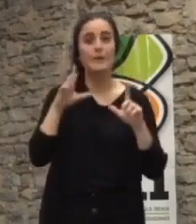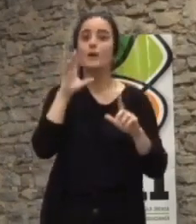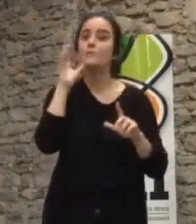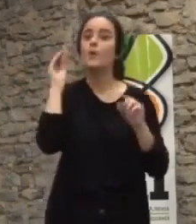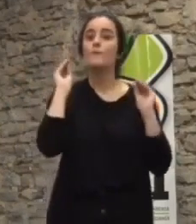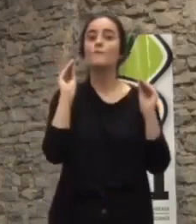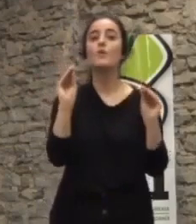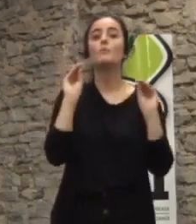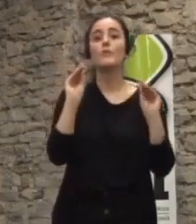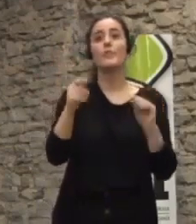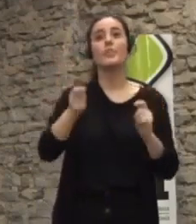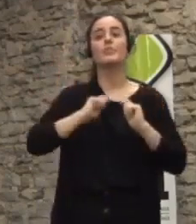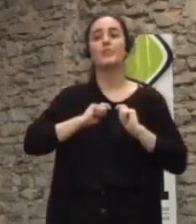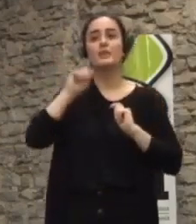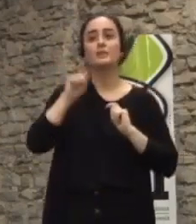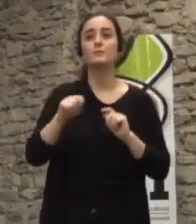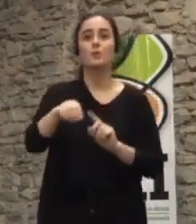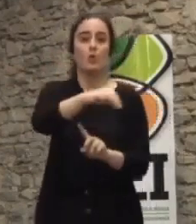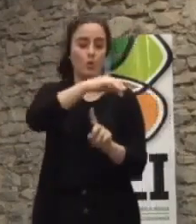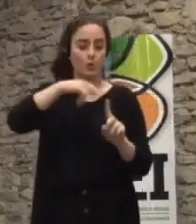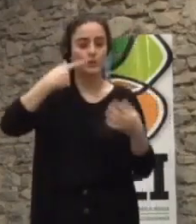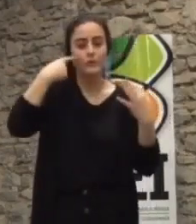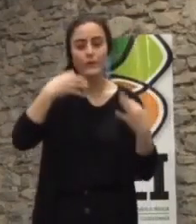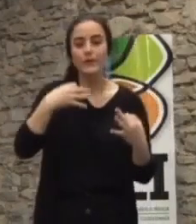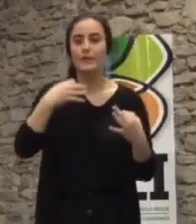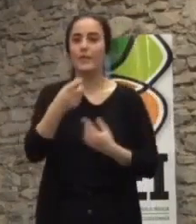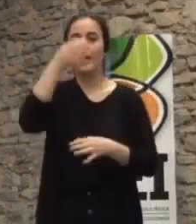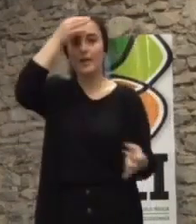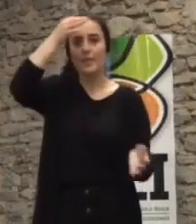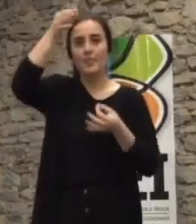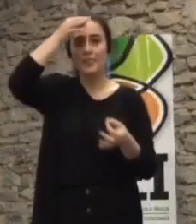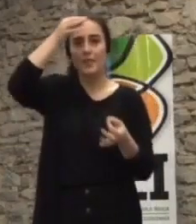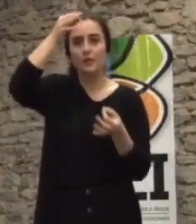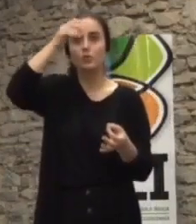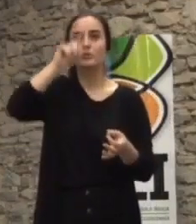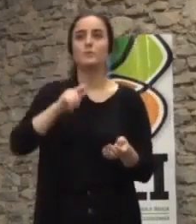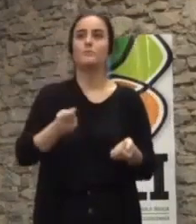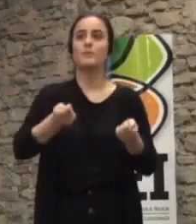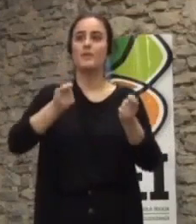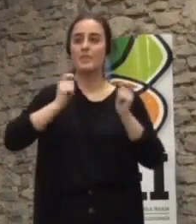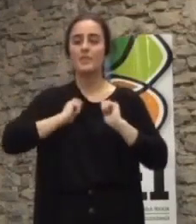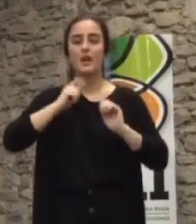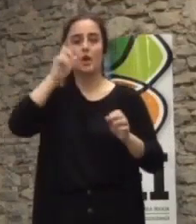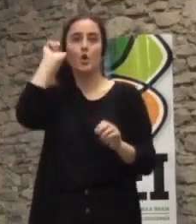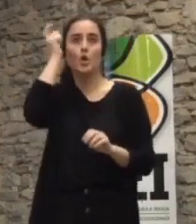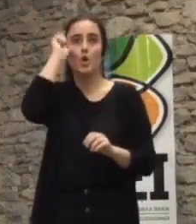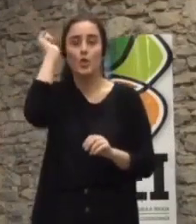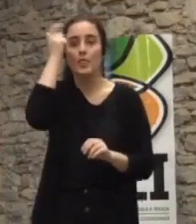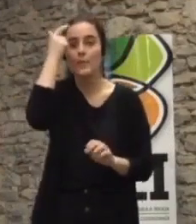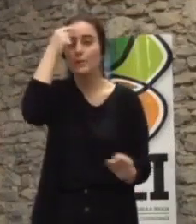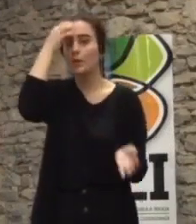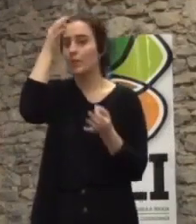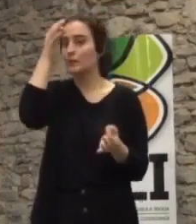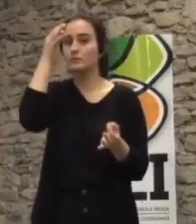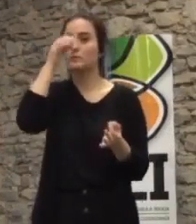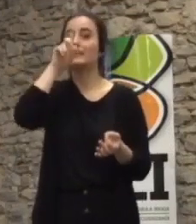va a dar datos sobre el contexto de la realidad local, no solo nos va a dar conceptos y datos, no,